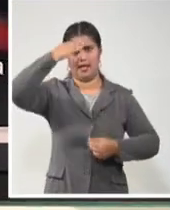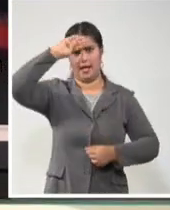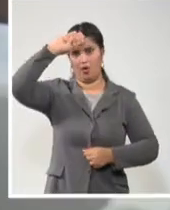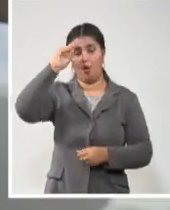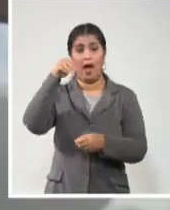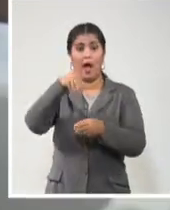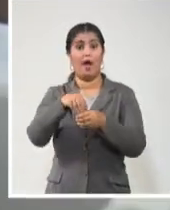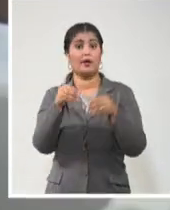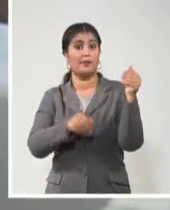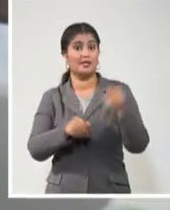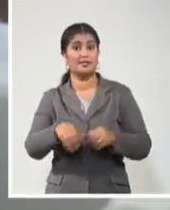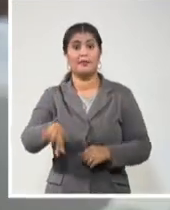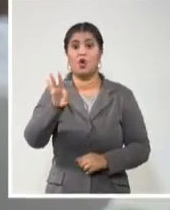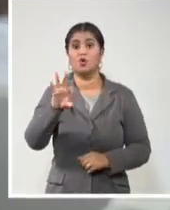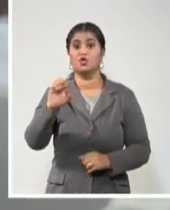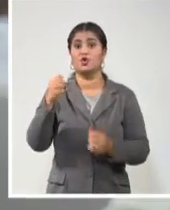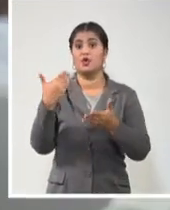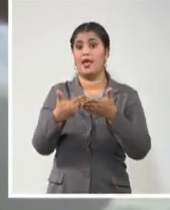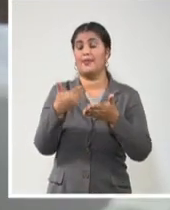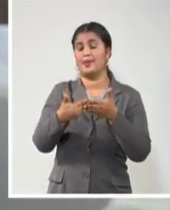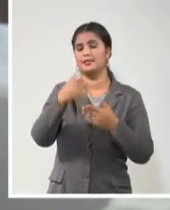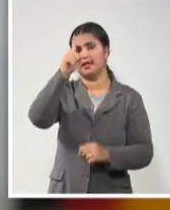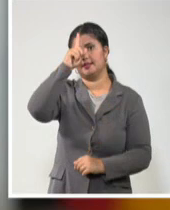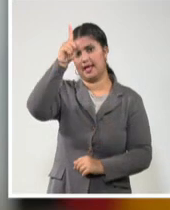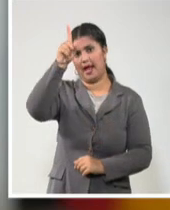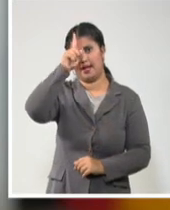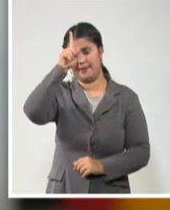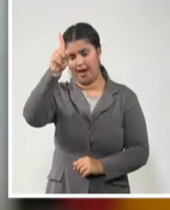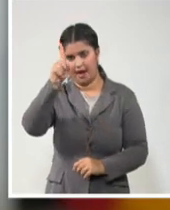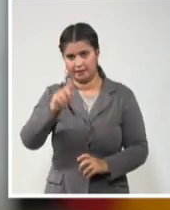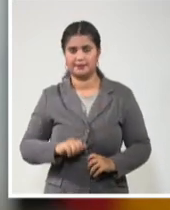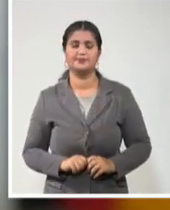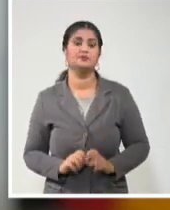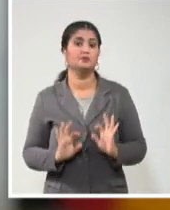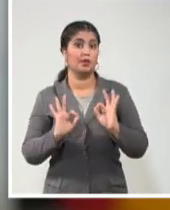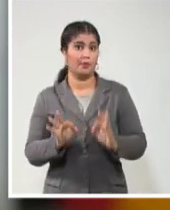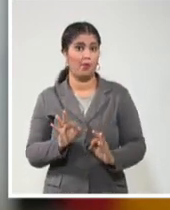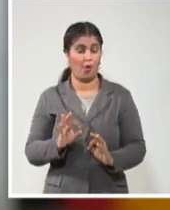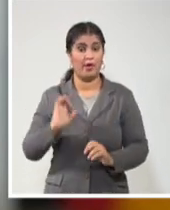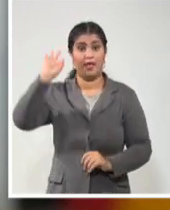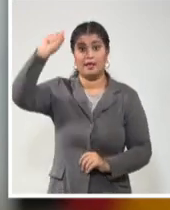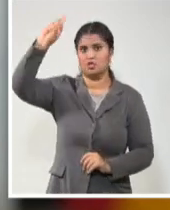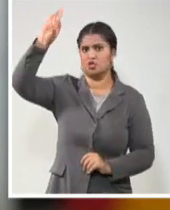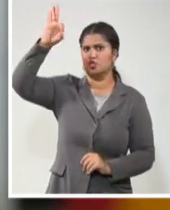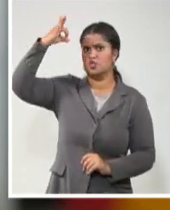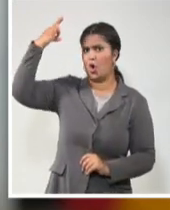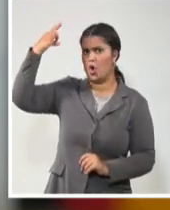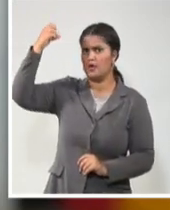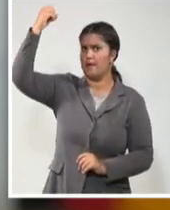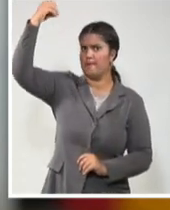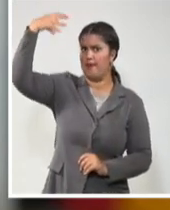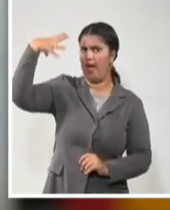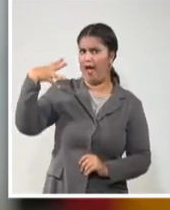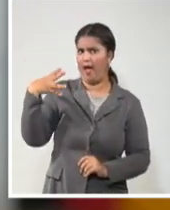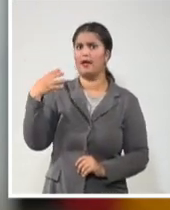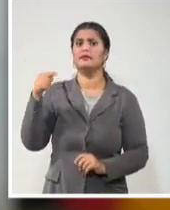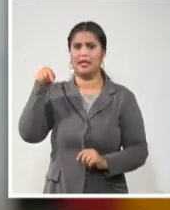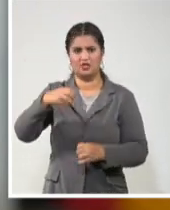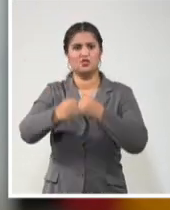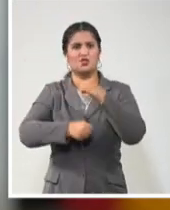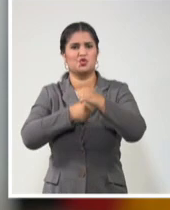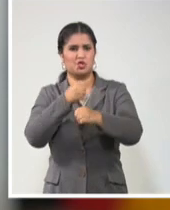empresas alemanas, las cuales representan los sectores de la energía solar fotovoltaica, el biogás, la biomasa, así como el tratamiento del agua,